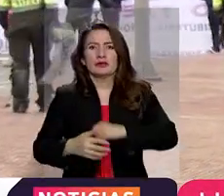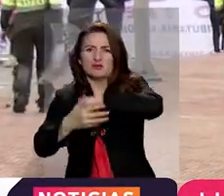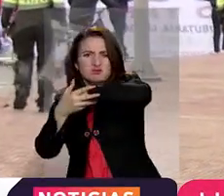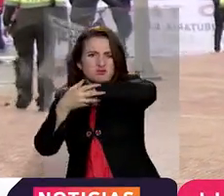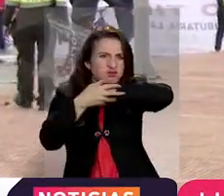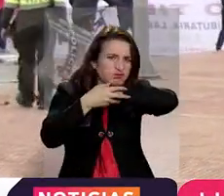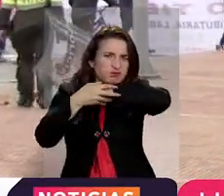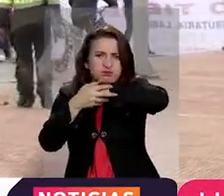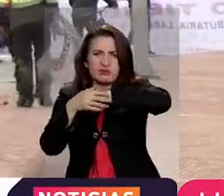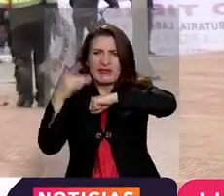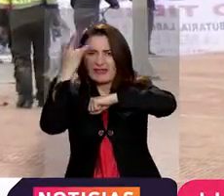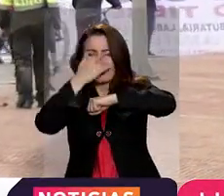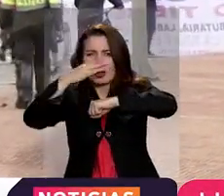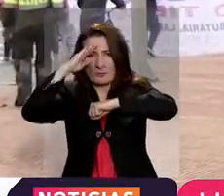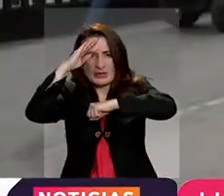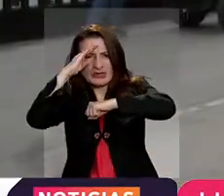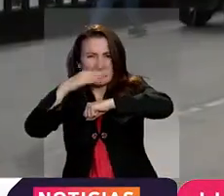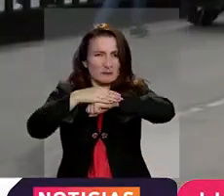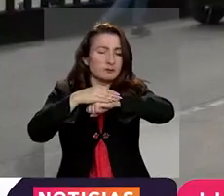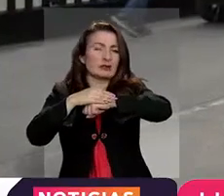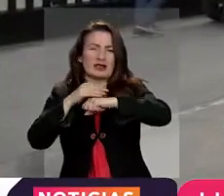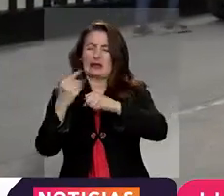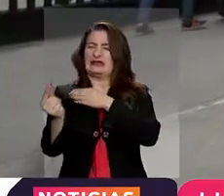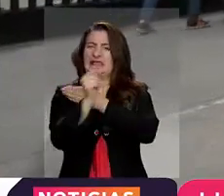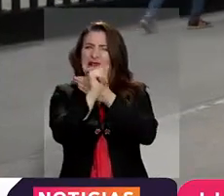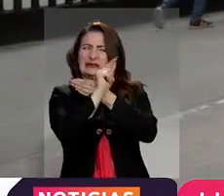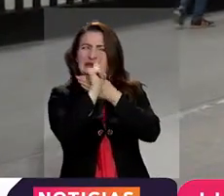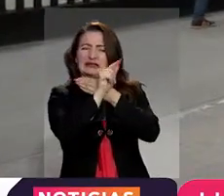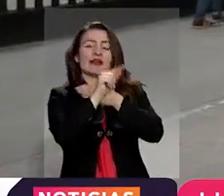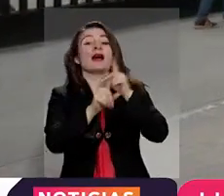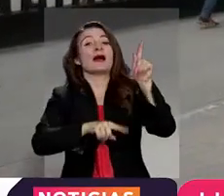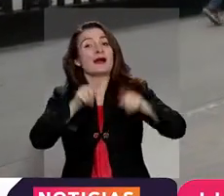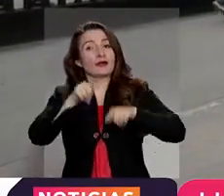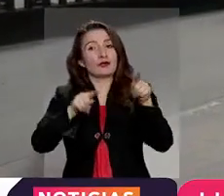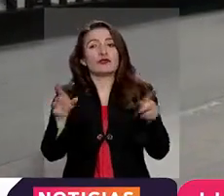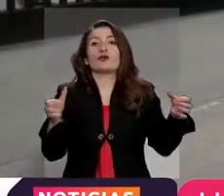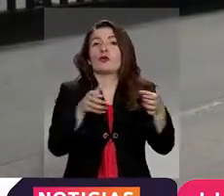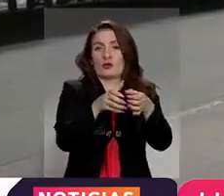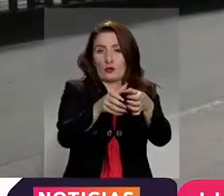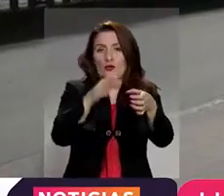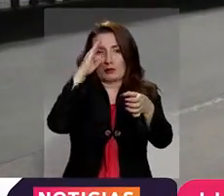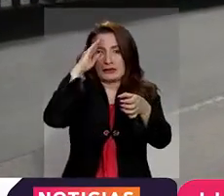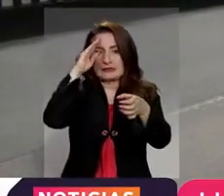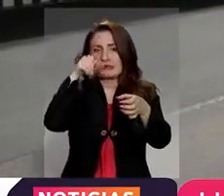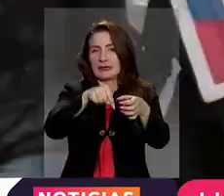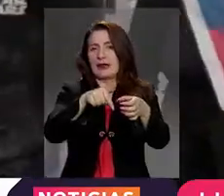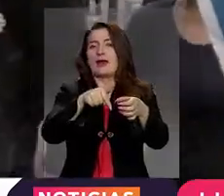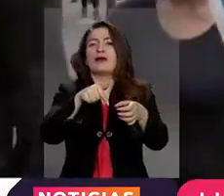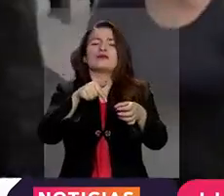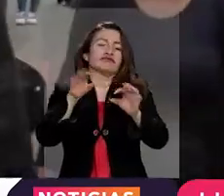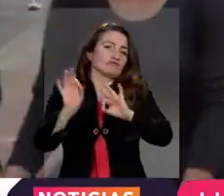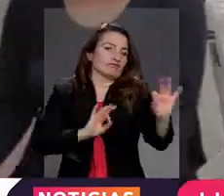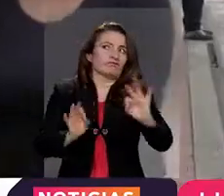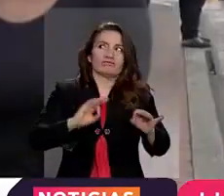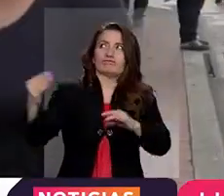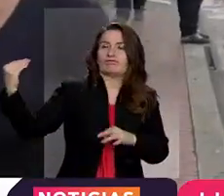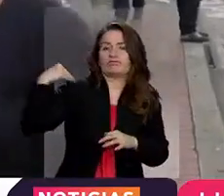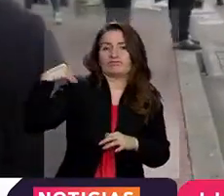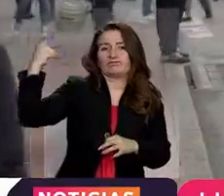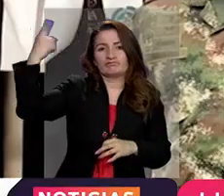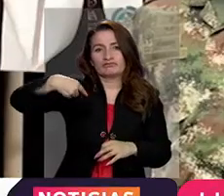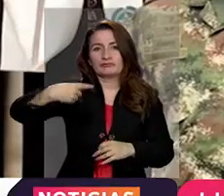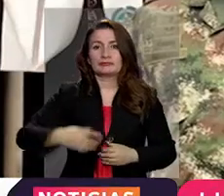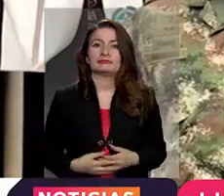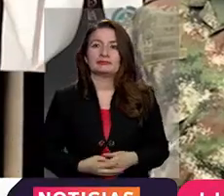la protesta han sido altamente criticadas por los ciudadanos, destacaron que las intervenciones se hacen de acuerdo a la preparación que reciben los